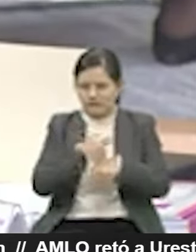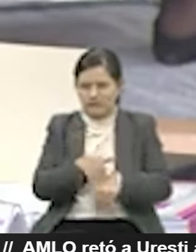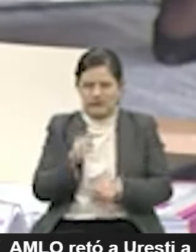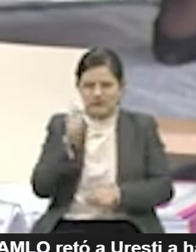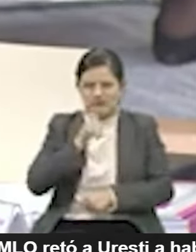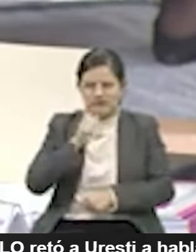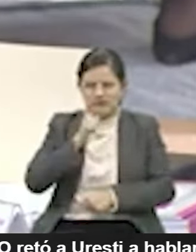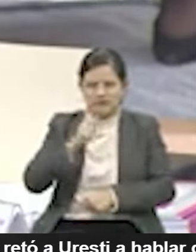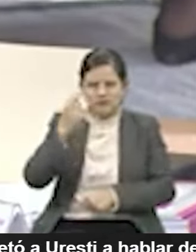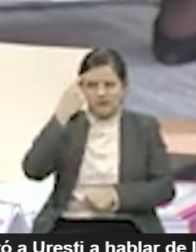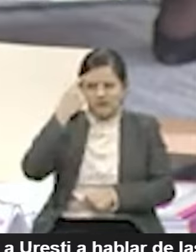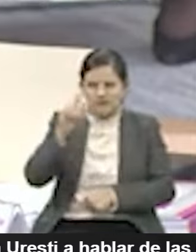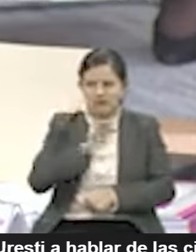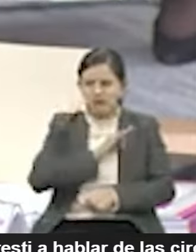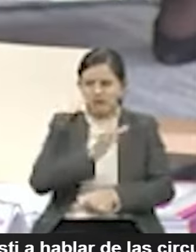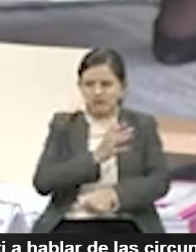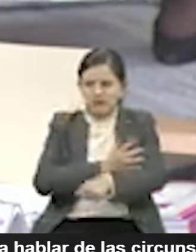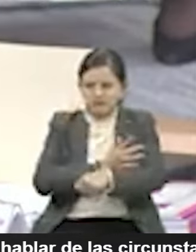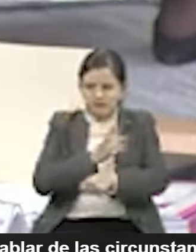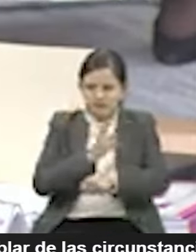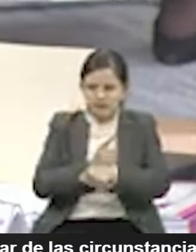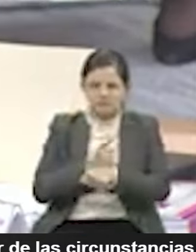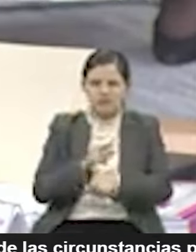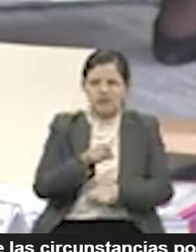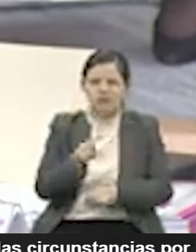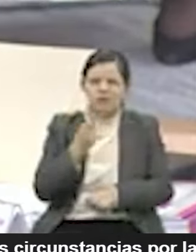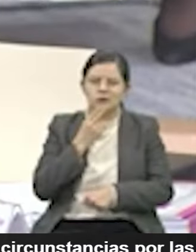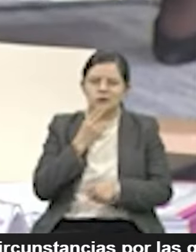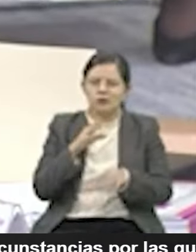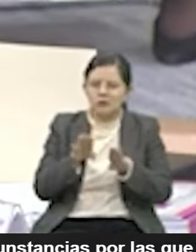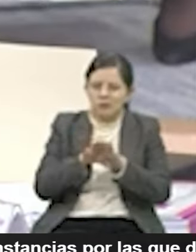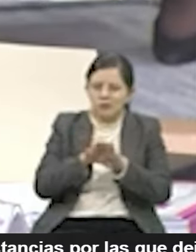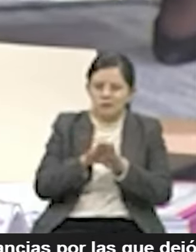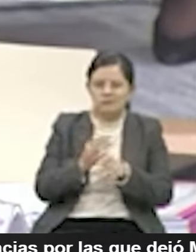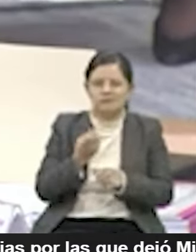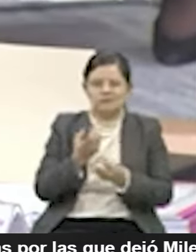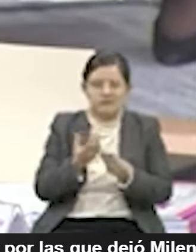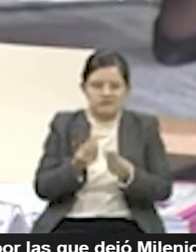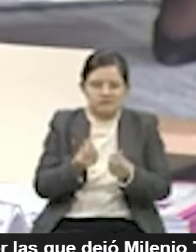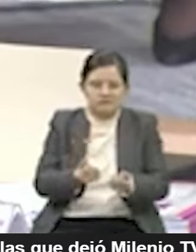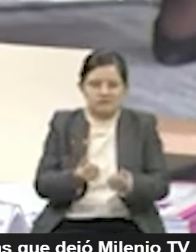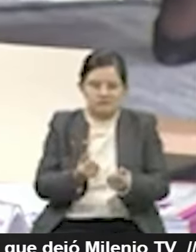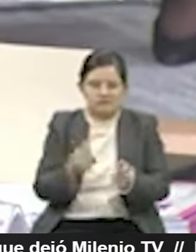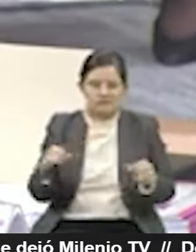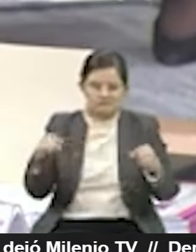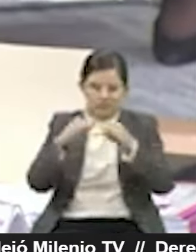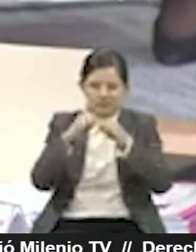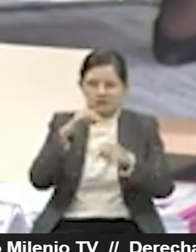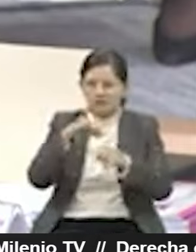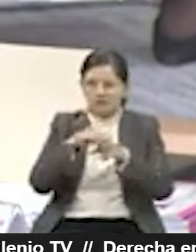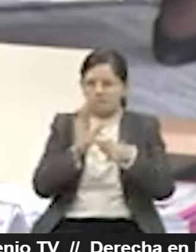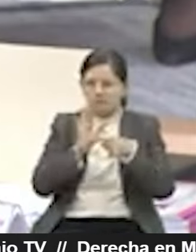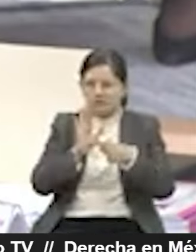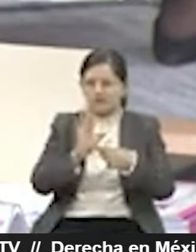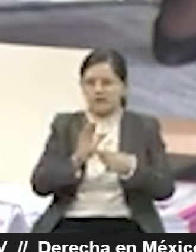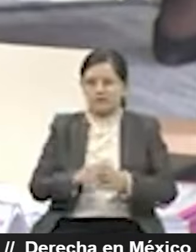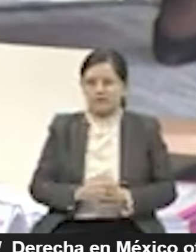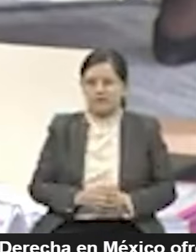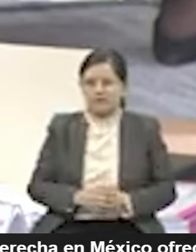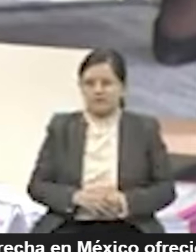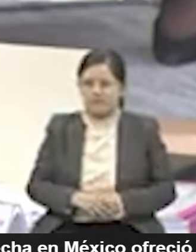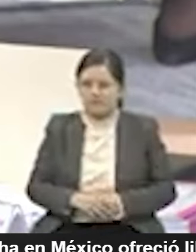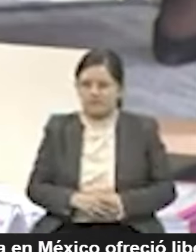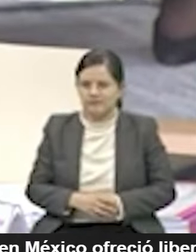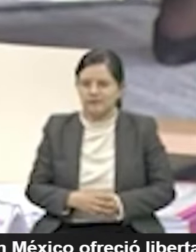que sea transparen la asignación de su uso y su comprobación ante este este instituto estatal electoral